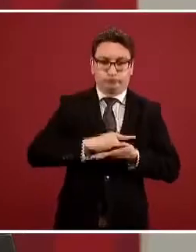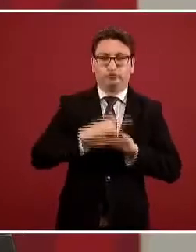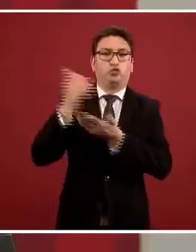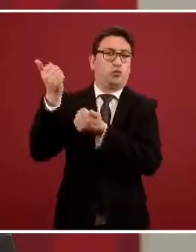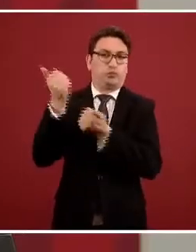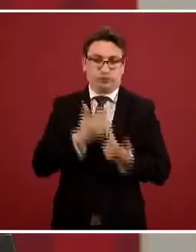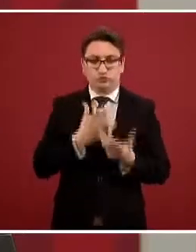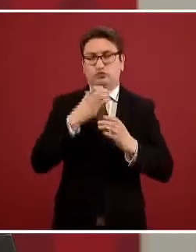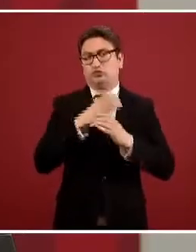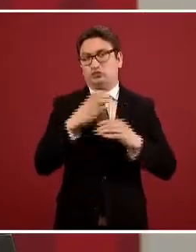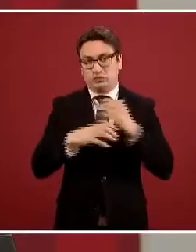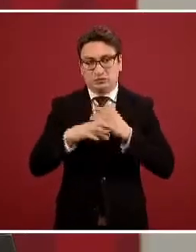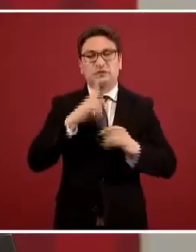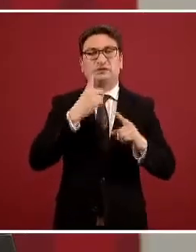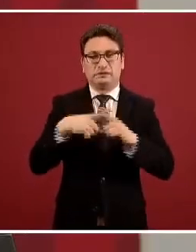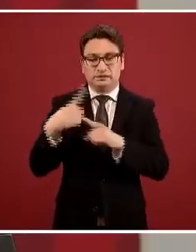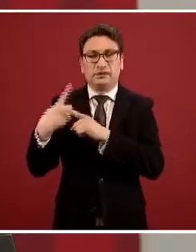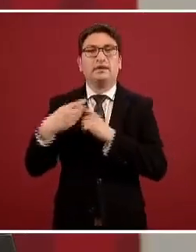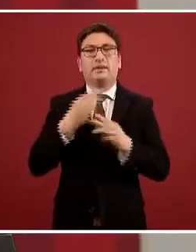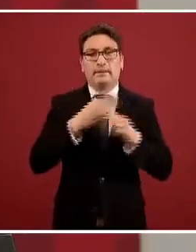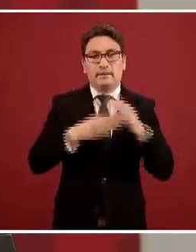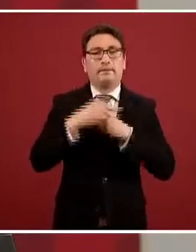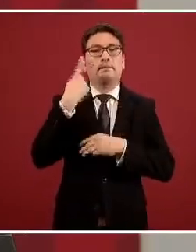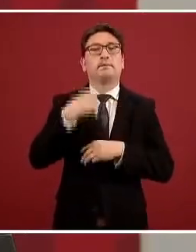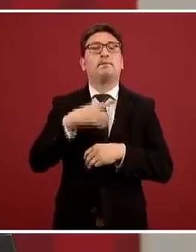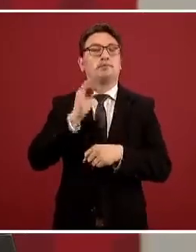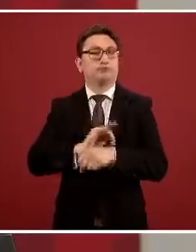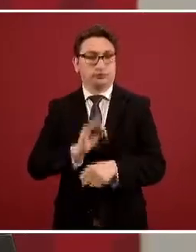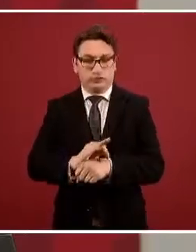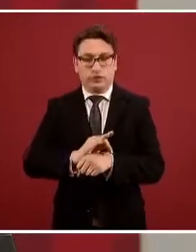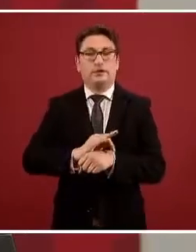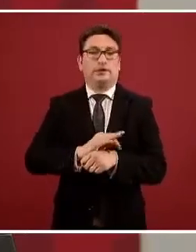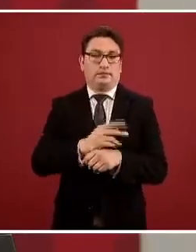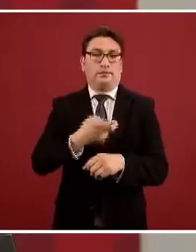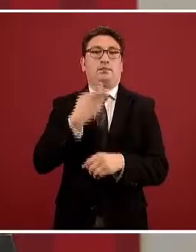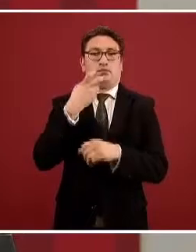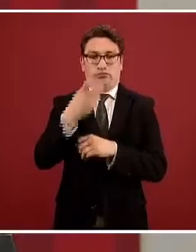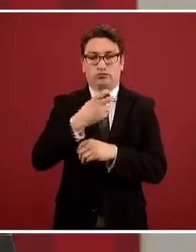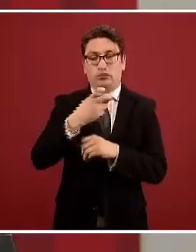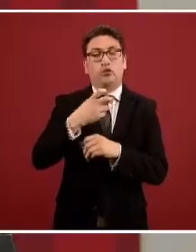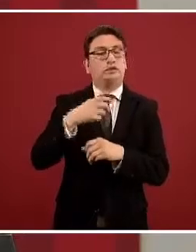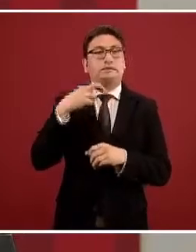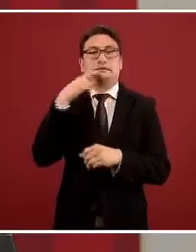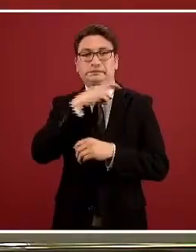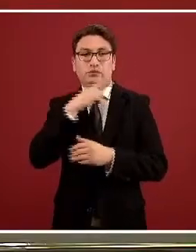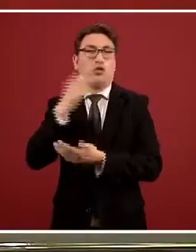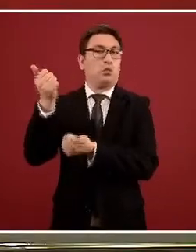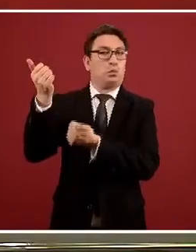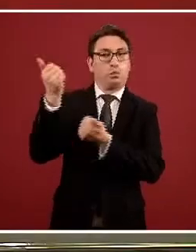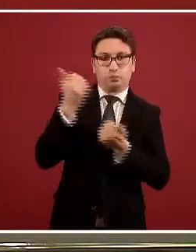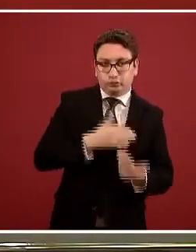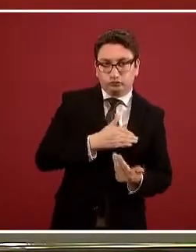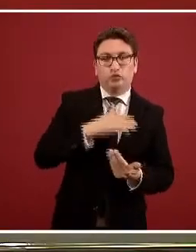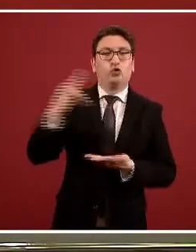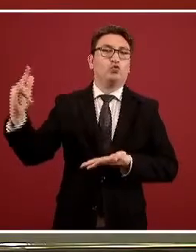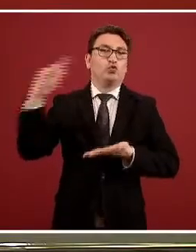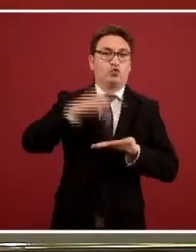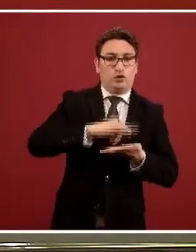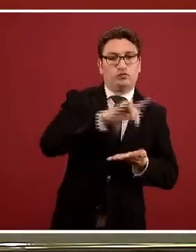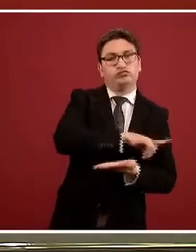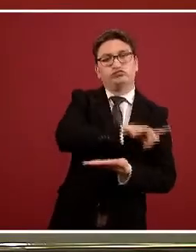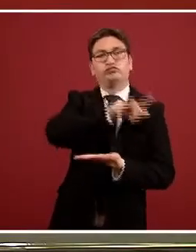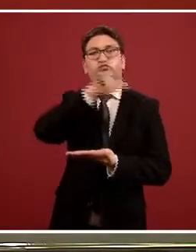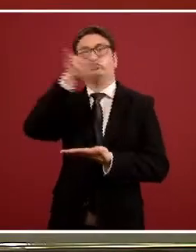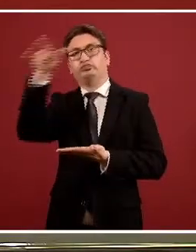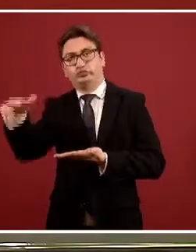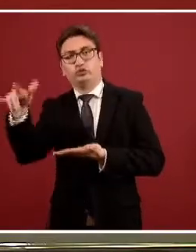embarque grande de equipos de protección personal. Enseguida, por eso se llama puente aéreo, porque conforme llega el avión se regresa para allá,